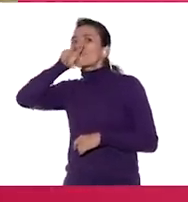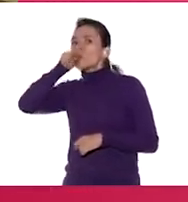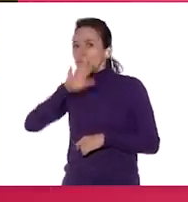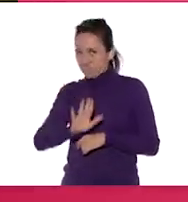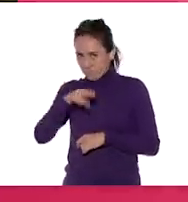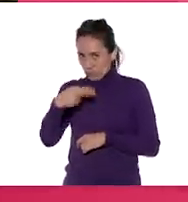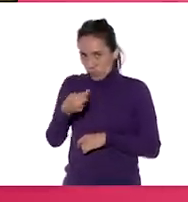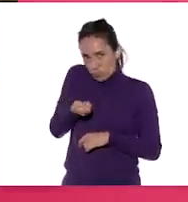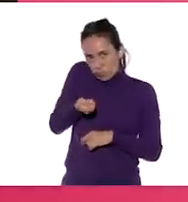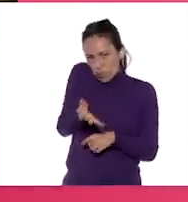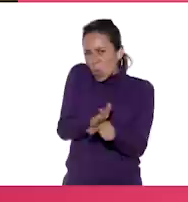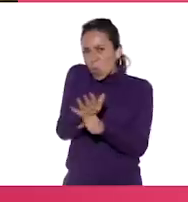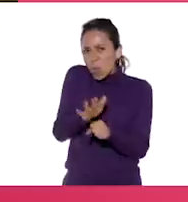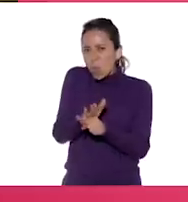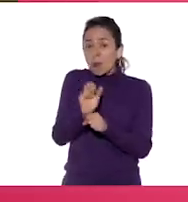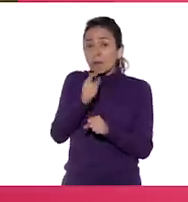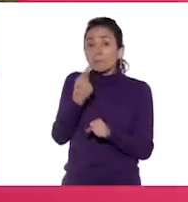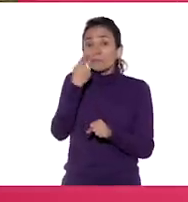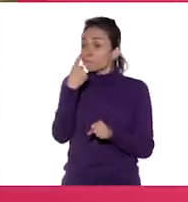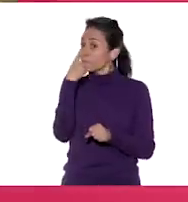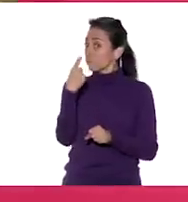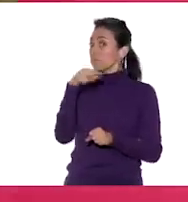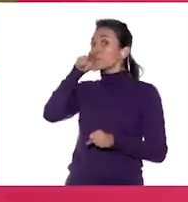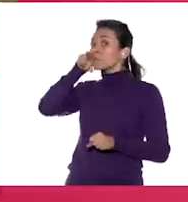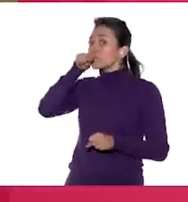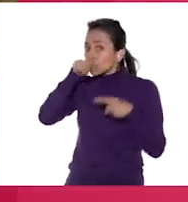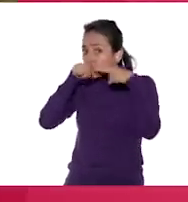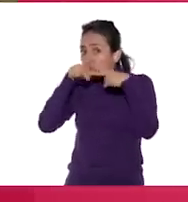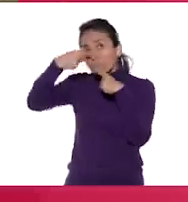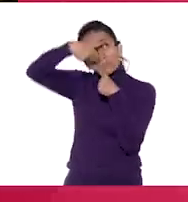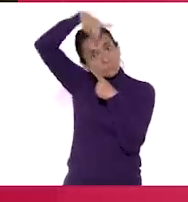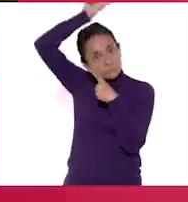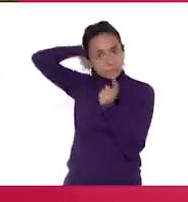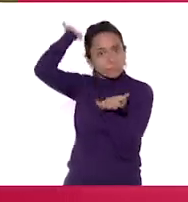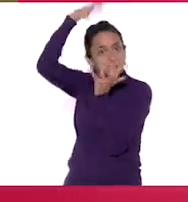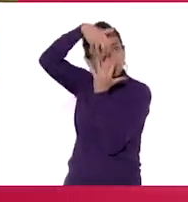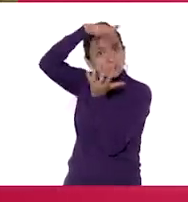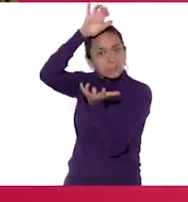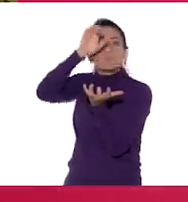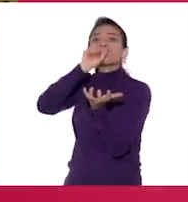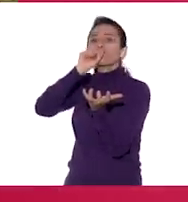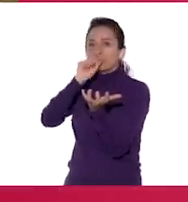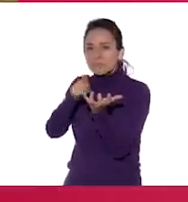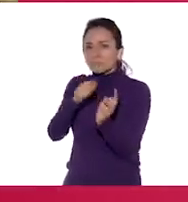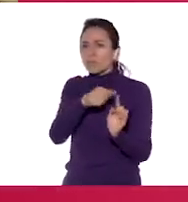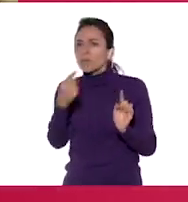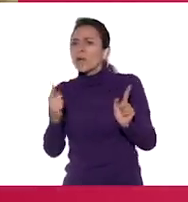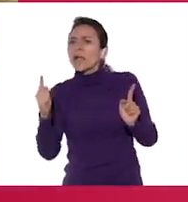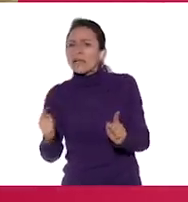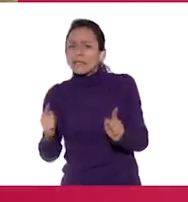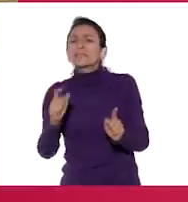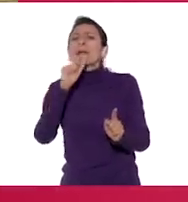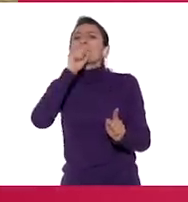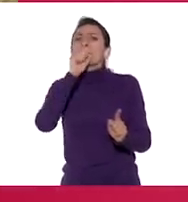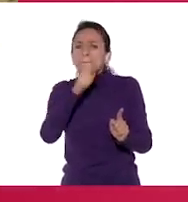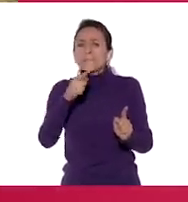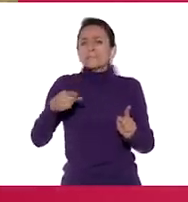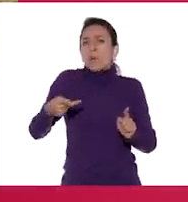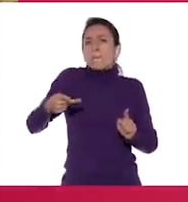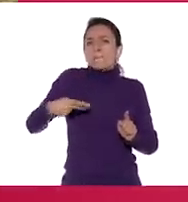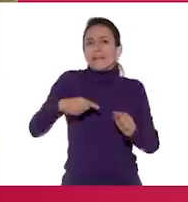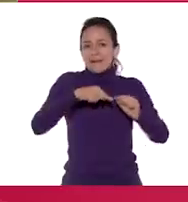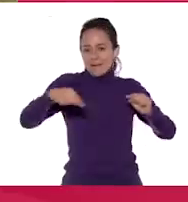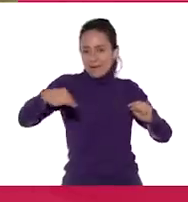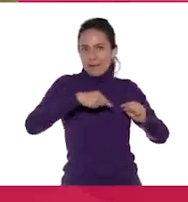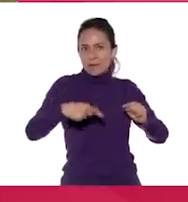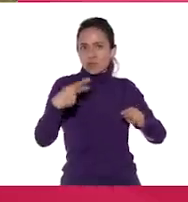en forma dorsoventral la parte anterior del cráneo. Y esto sería la tibia y el fémur de un dinosaurio pico de